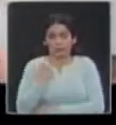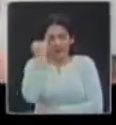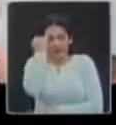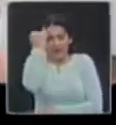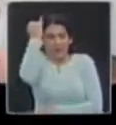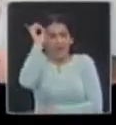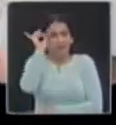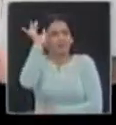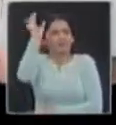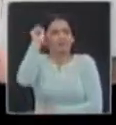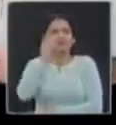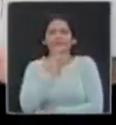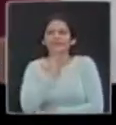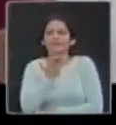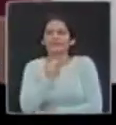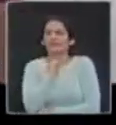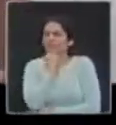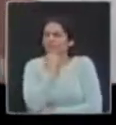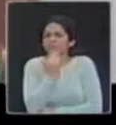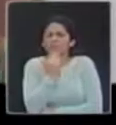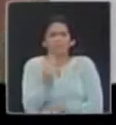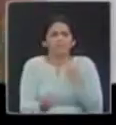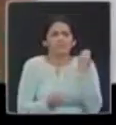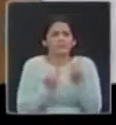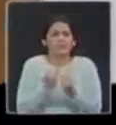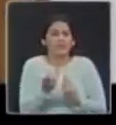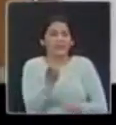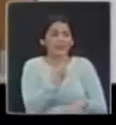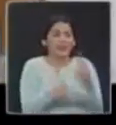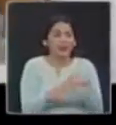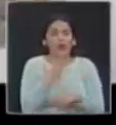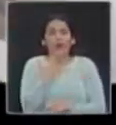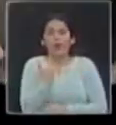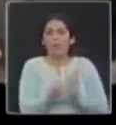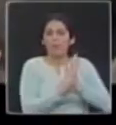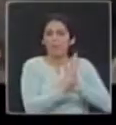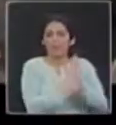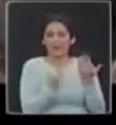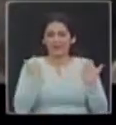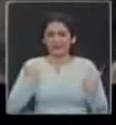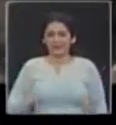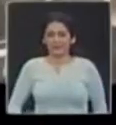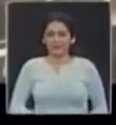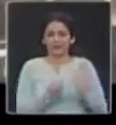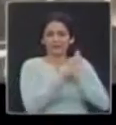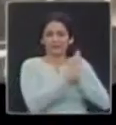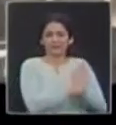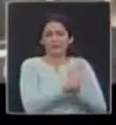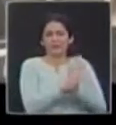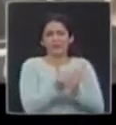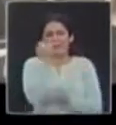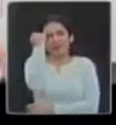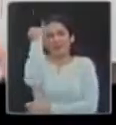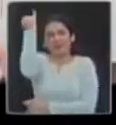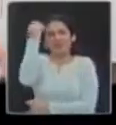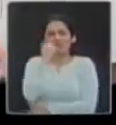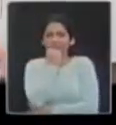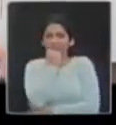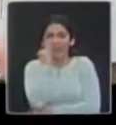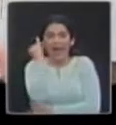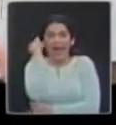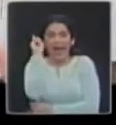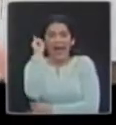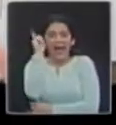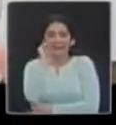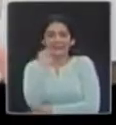crear algo relacionado con moda. Siempre nos gustó el tema de la moda y es así como empezó el diseño